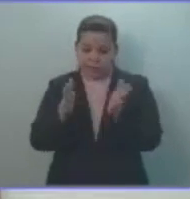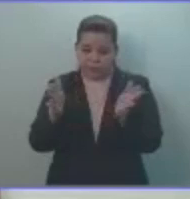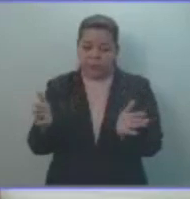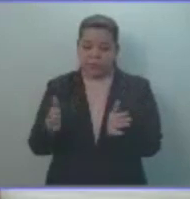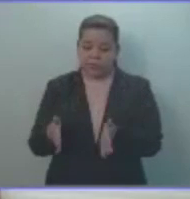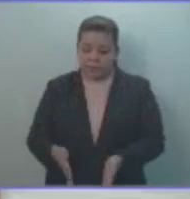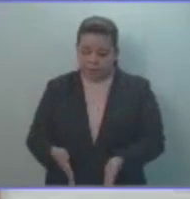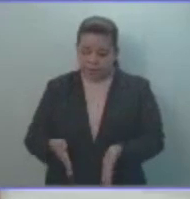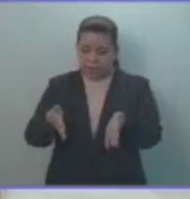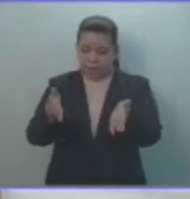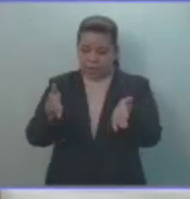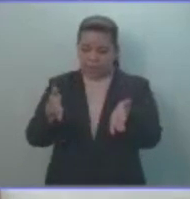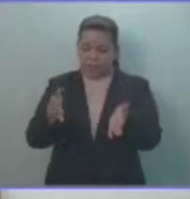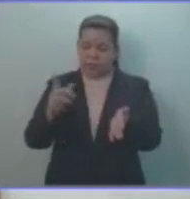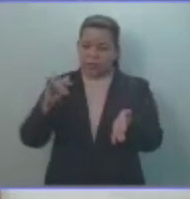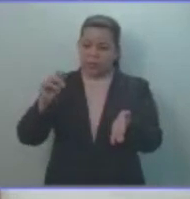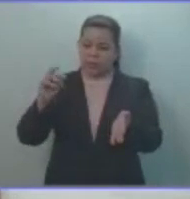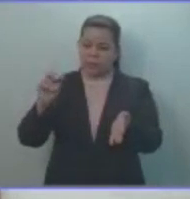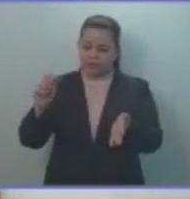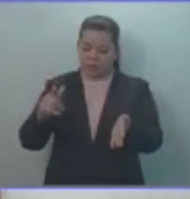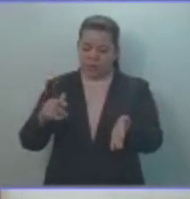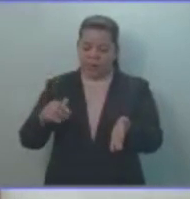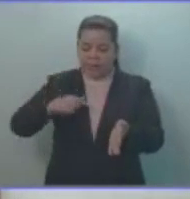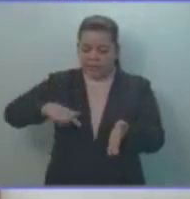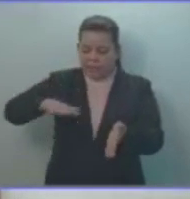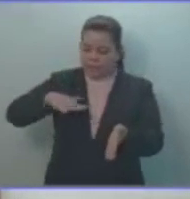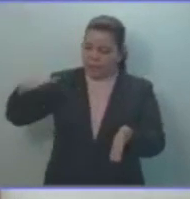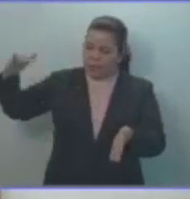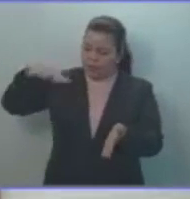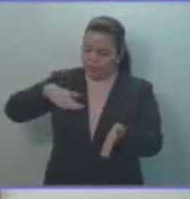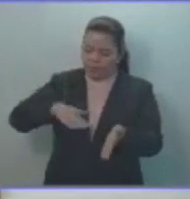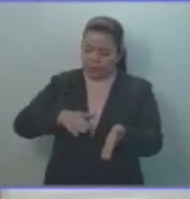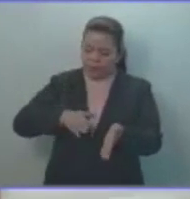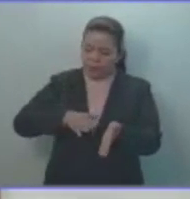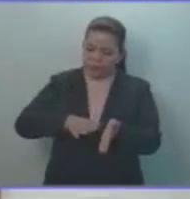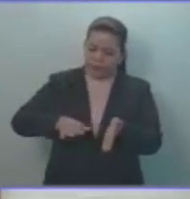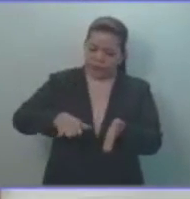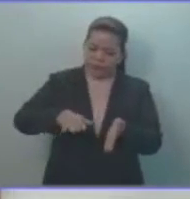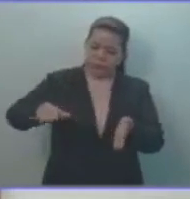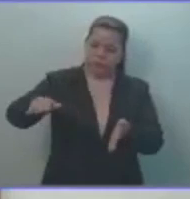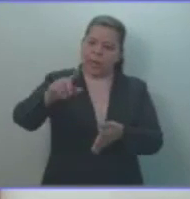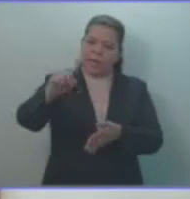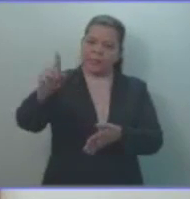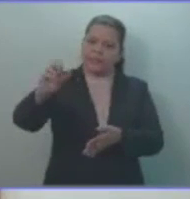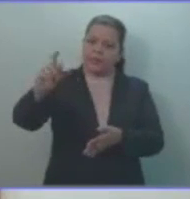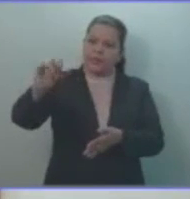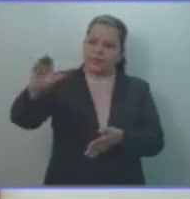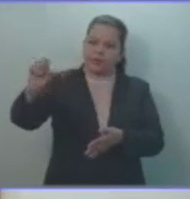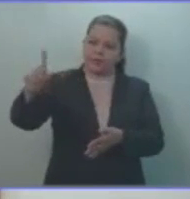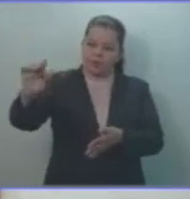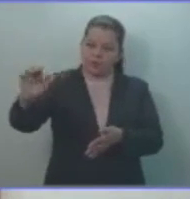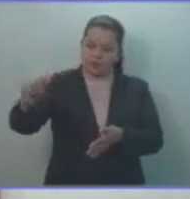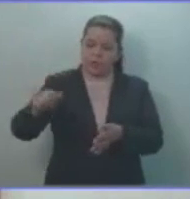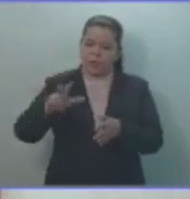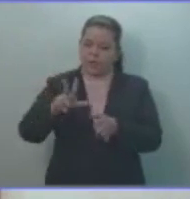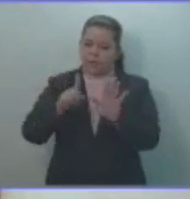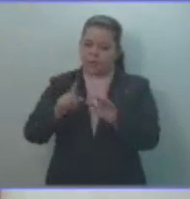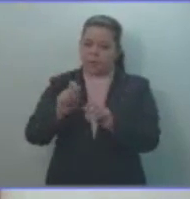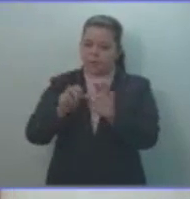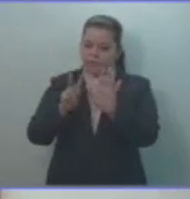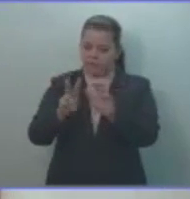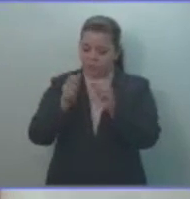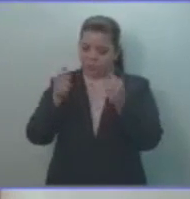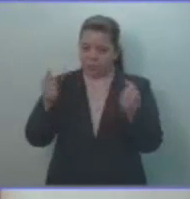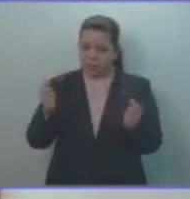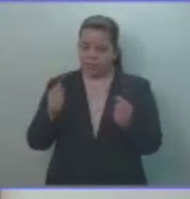la carretera del litoral desde el aeropuerto hasta Zacatecoluca por 36.7 millones.